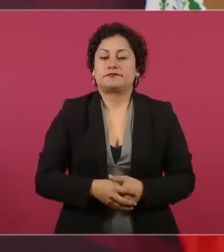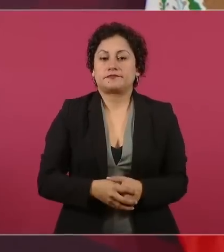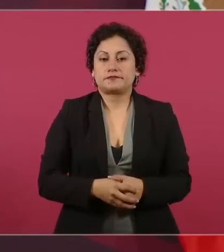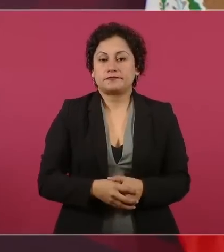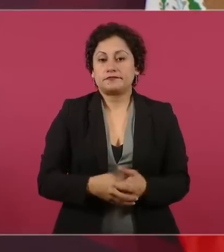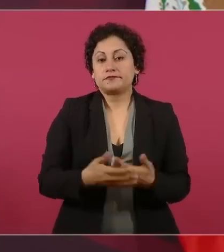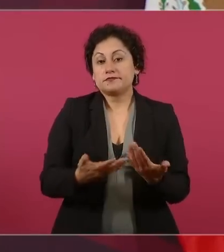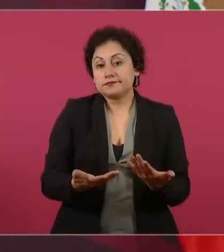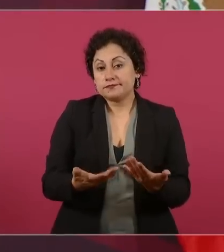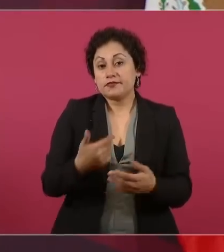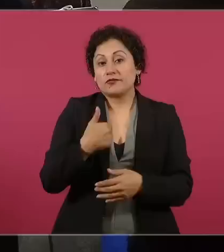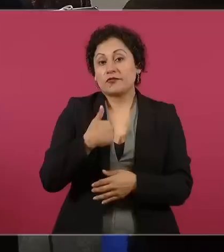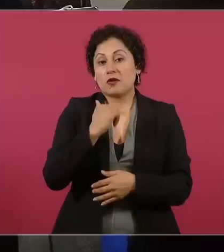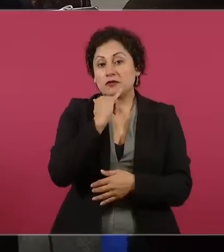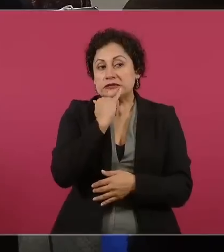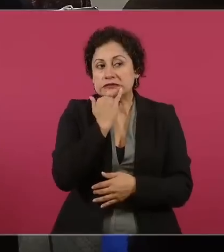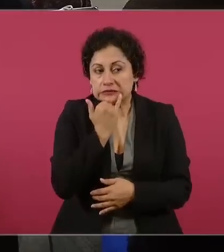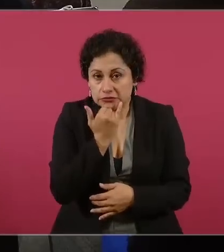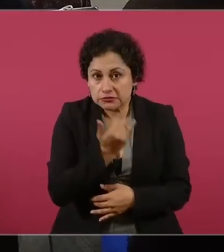Ojalá y no me equivoque.